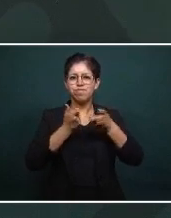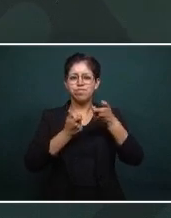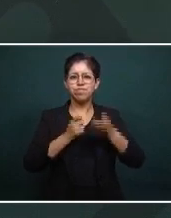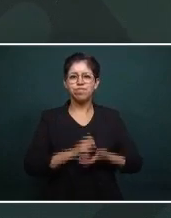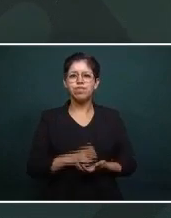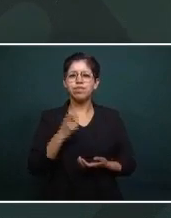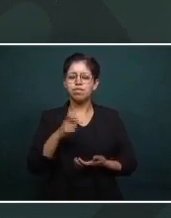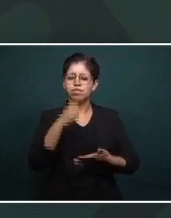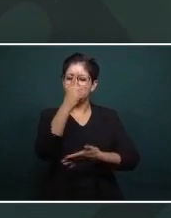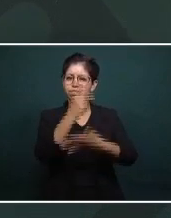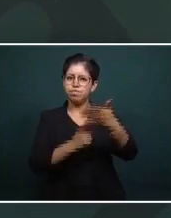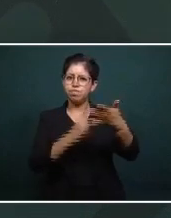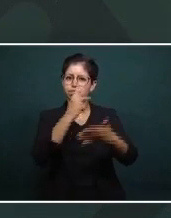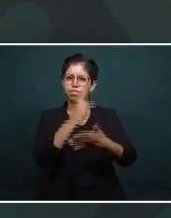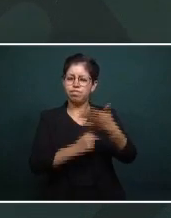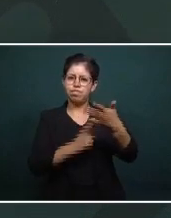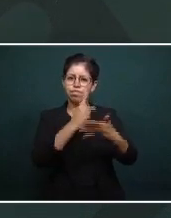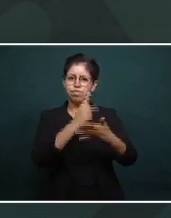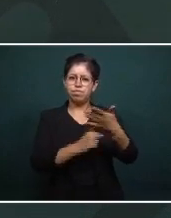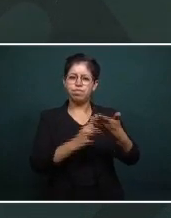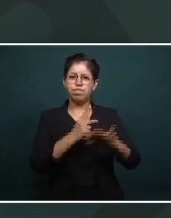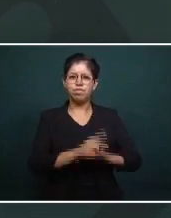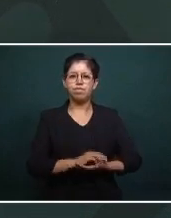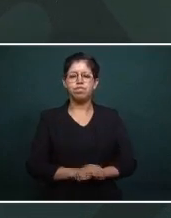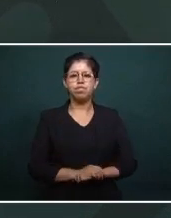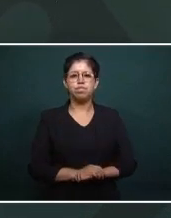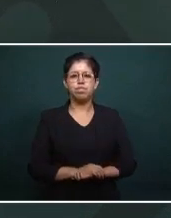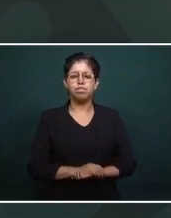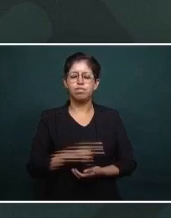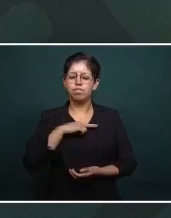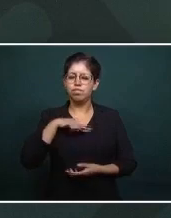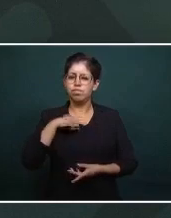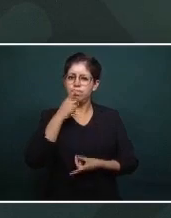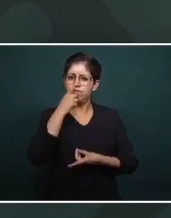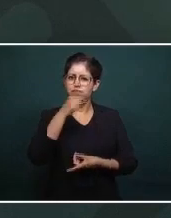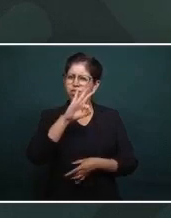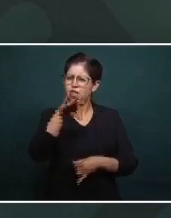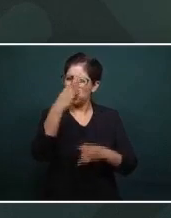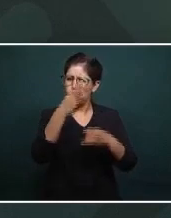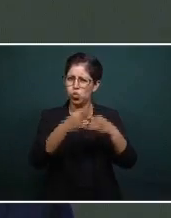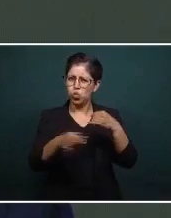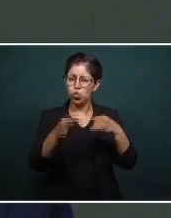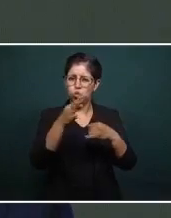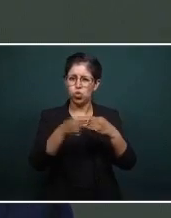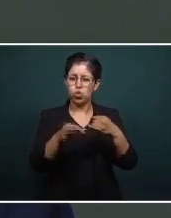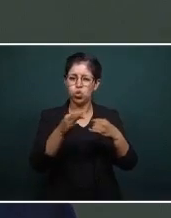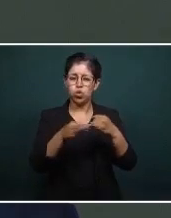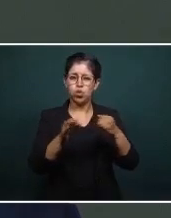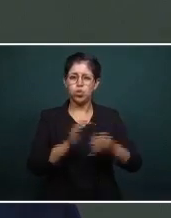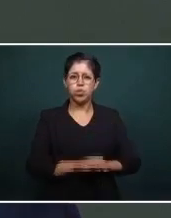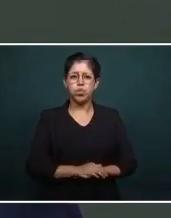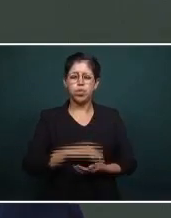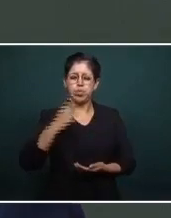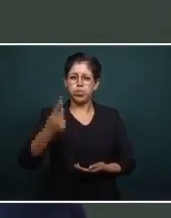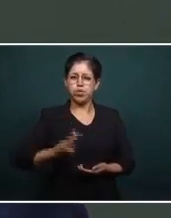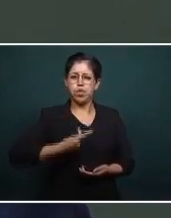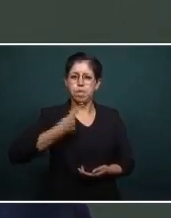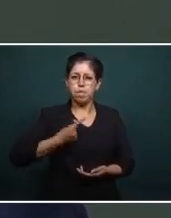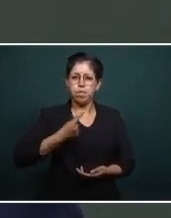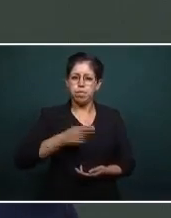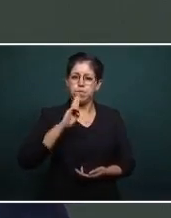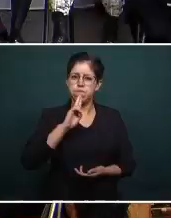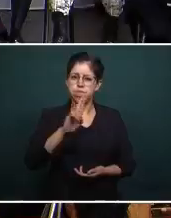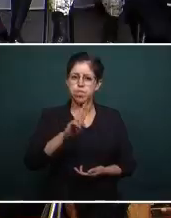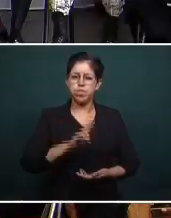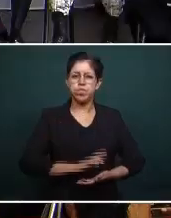es el programa, esa es la agenda que les proponemos, y al final la sesión de preguntas y